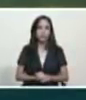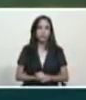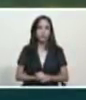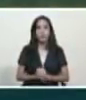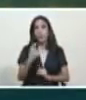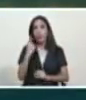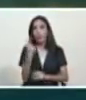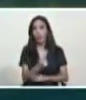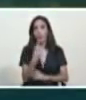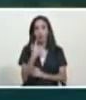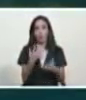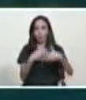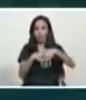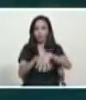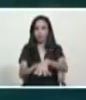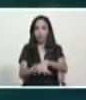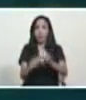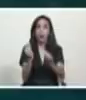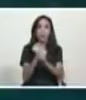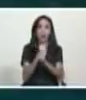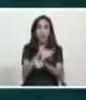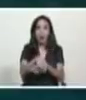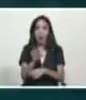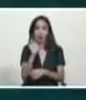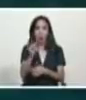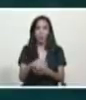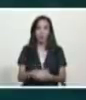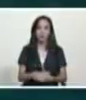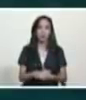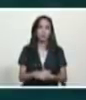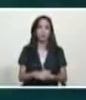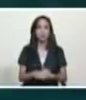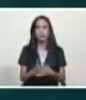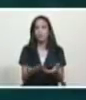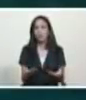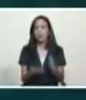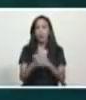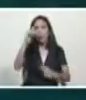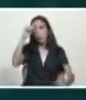para la acción nacional, un eje